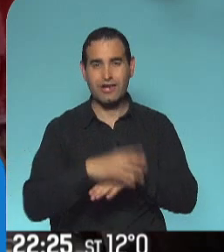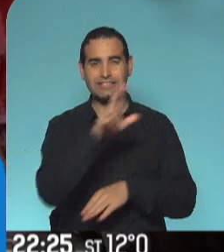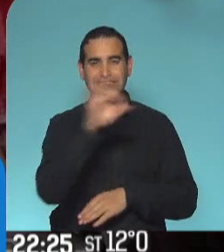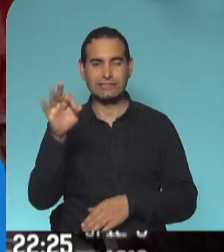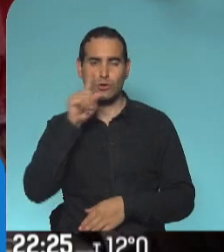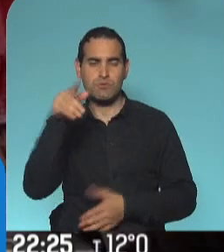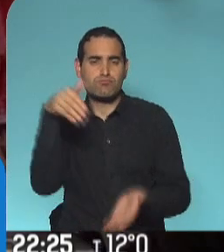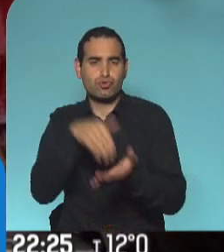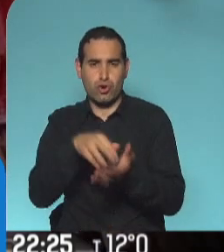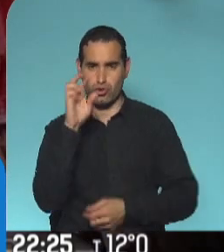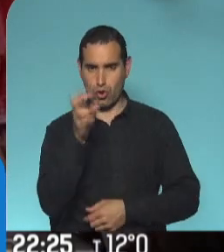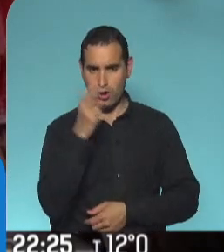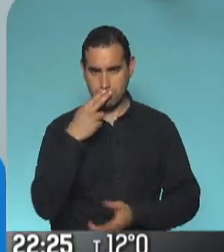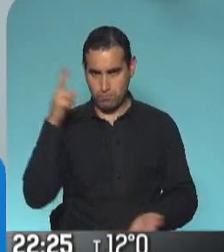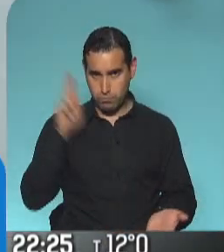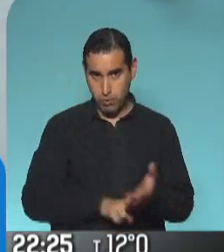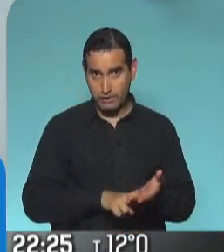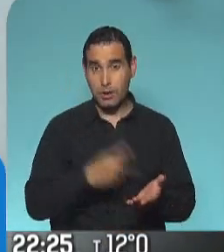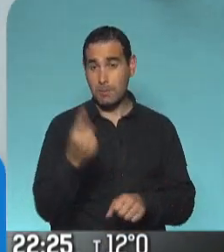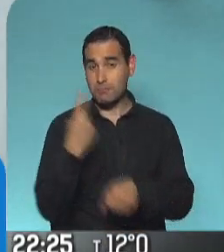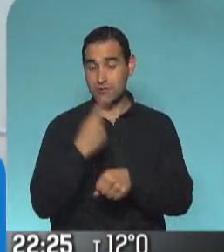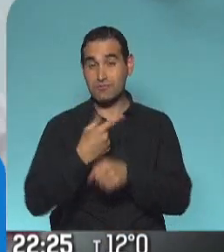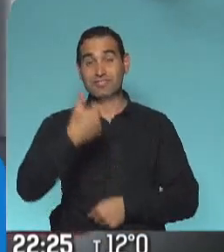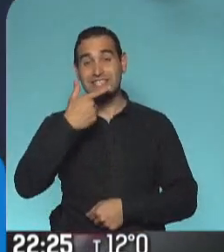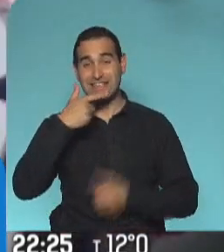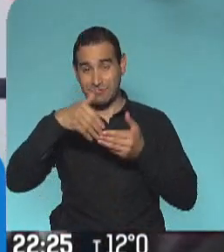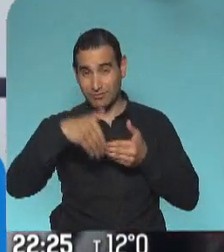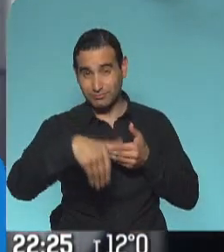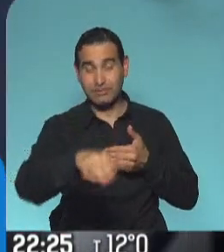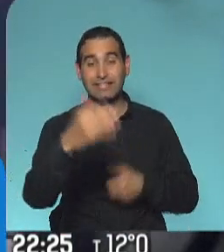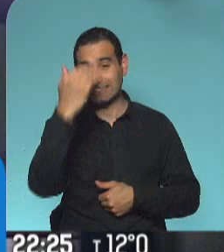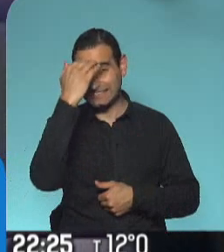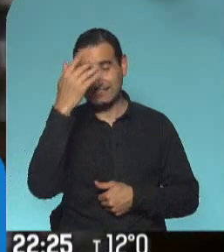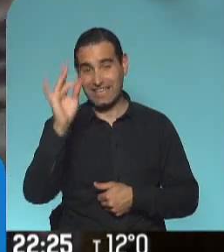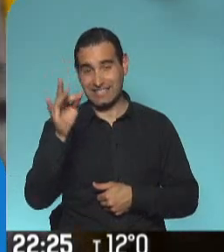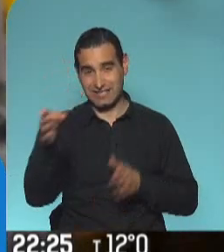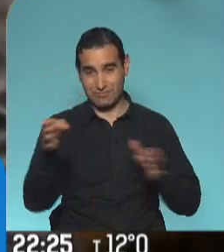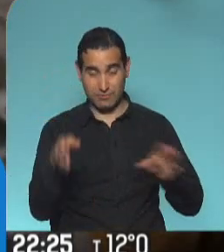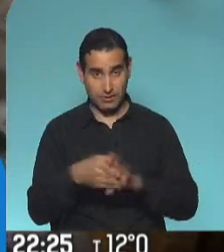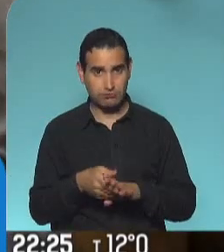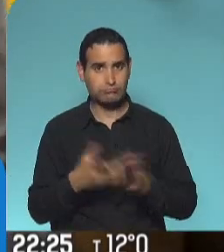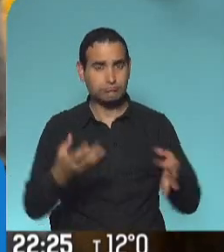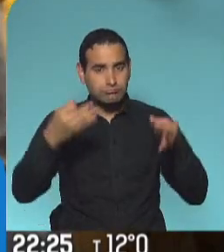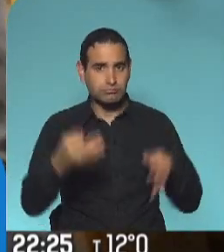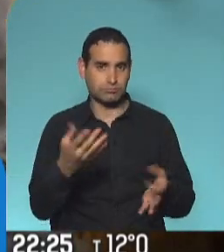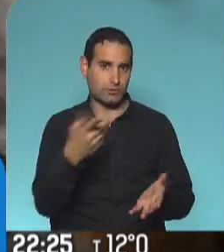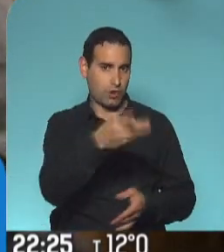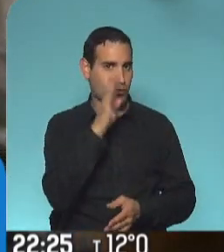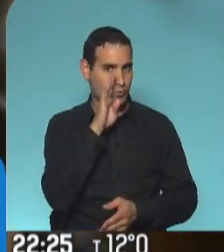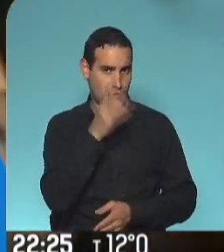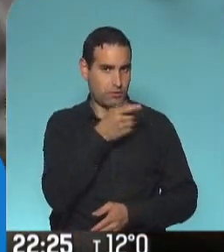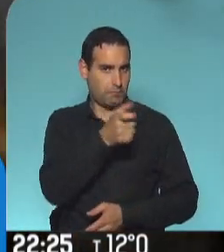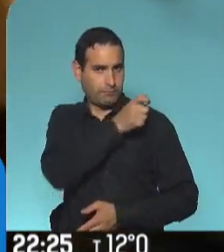$300.000 millones a partir del 1 de septiembre y el 15 de diciembre. Se trata de la respuesta estadounidense